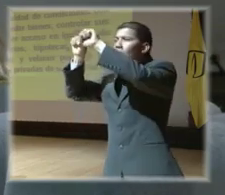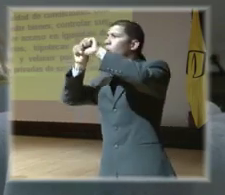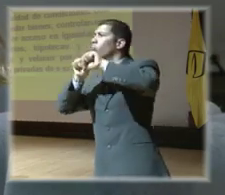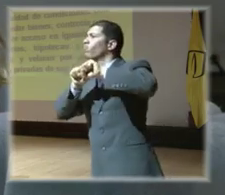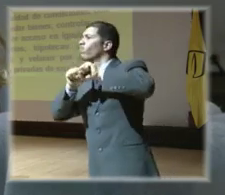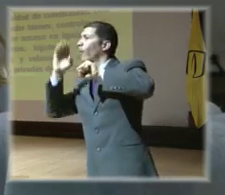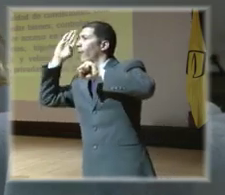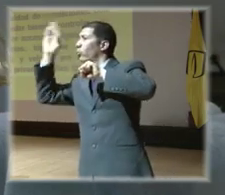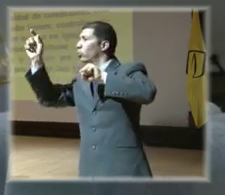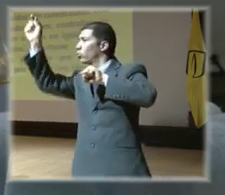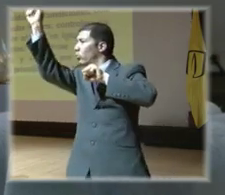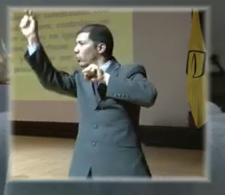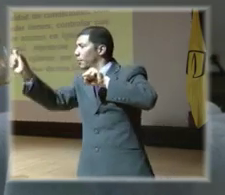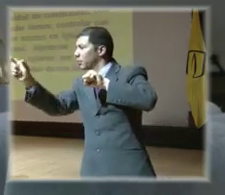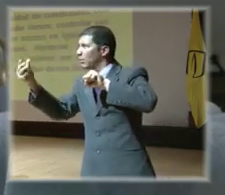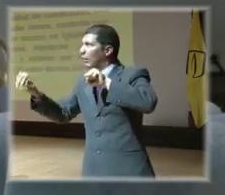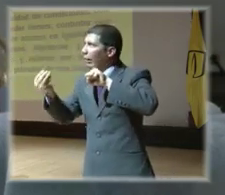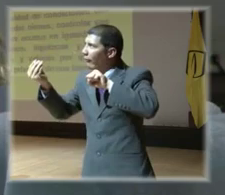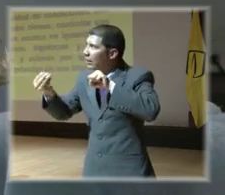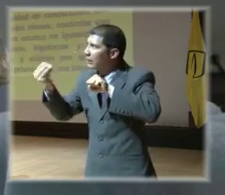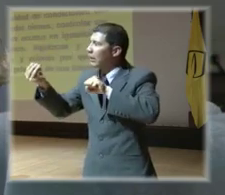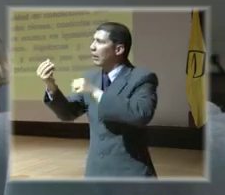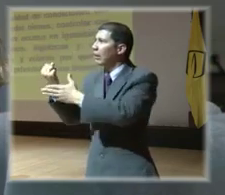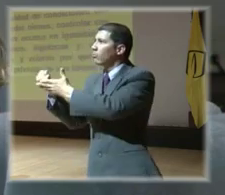persona pueda,